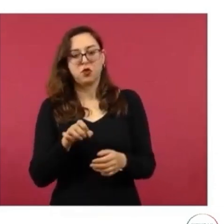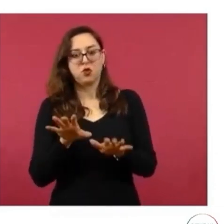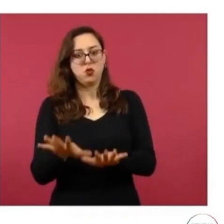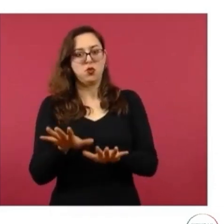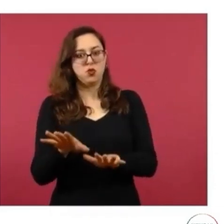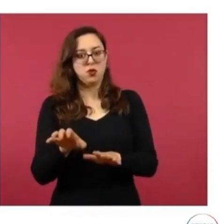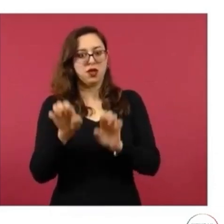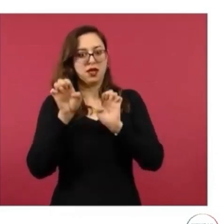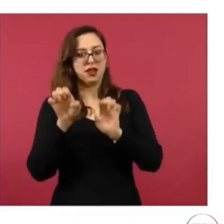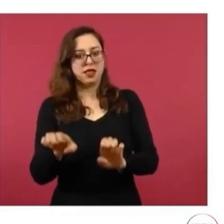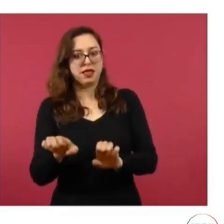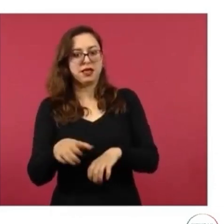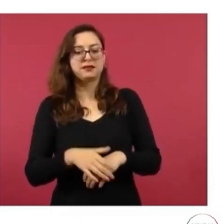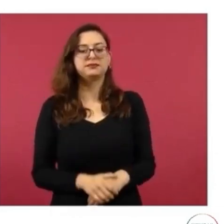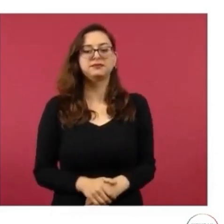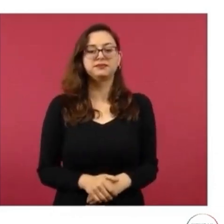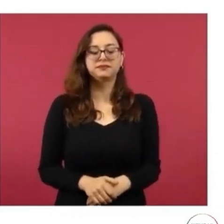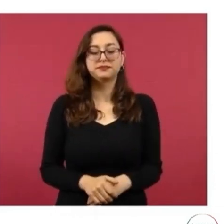Y el mantel